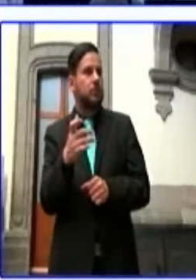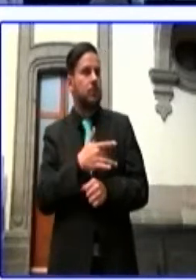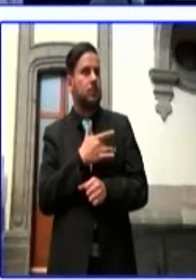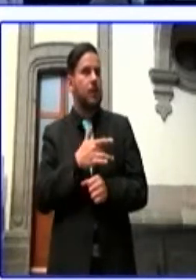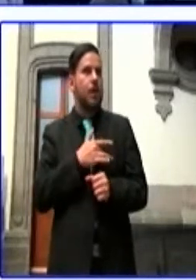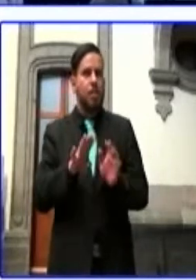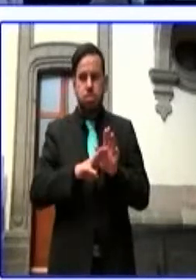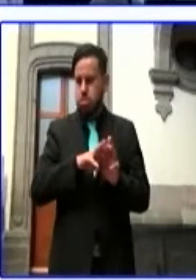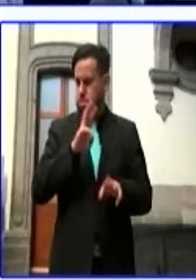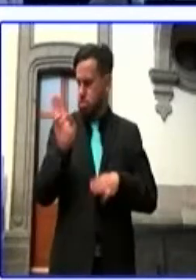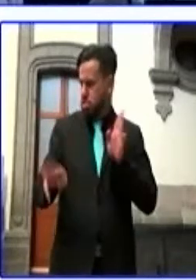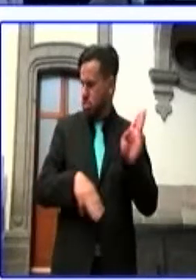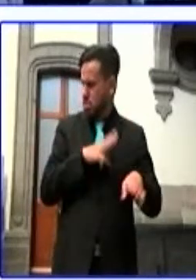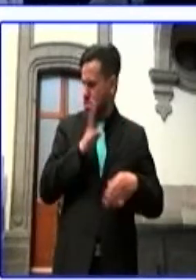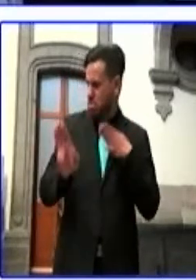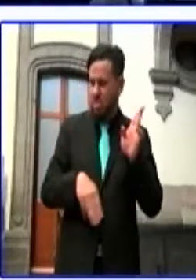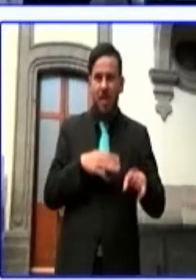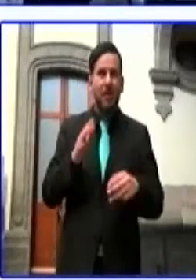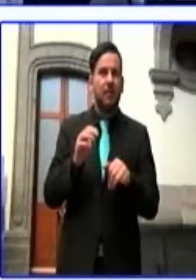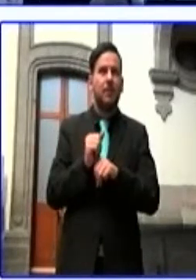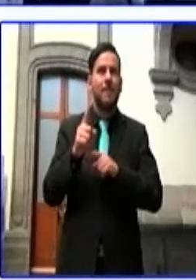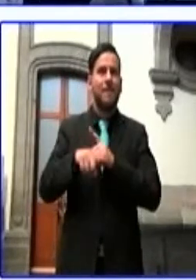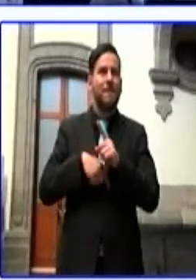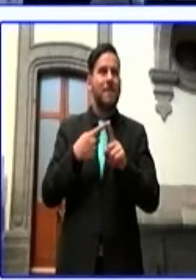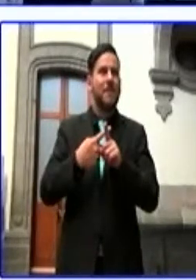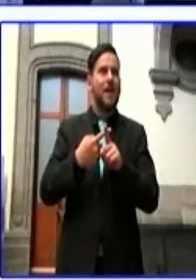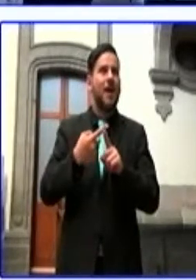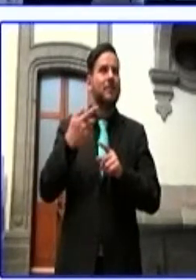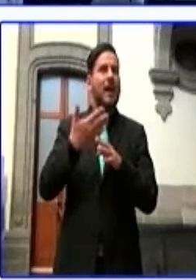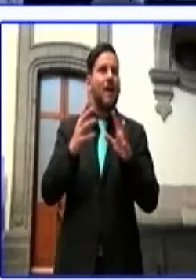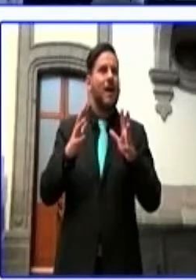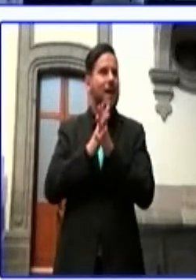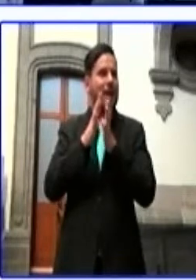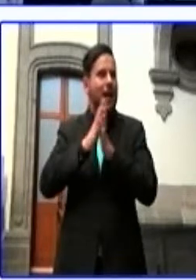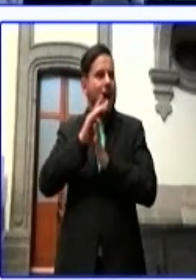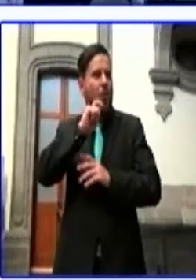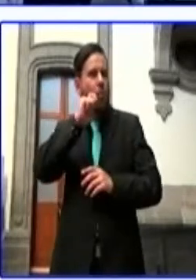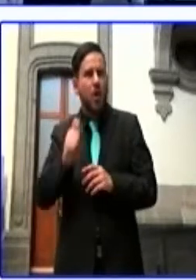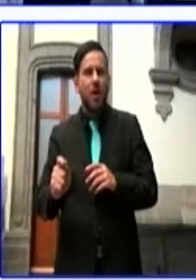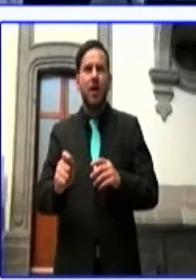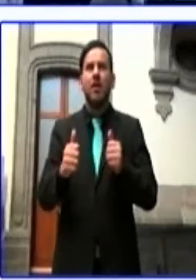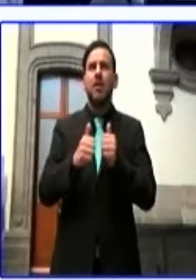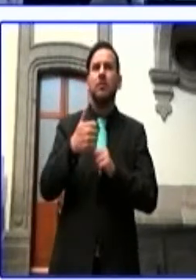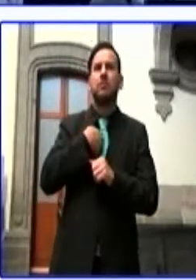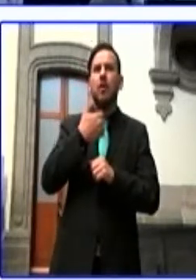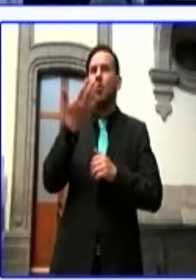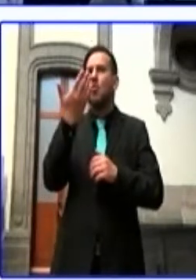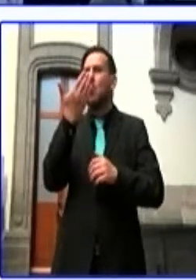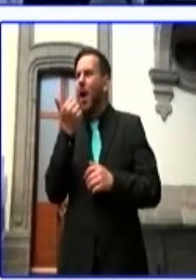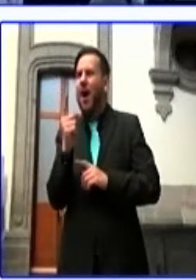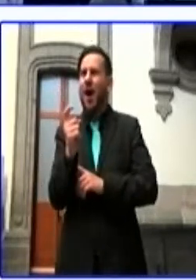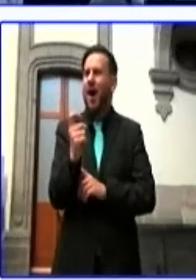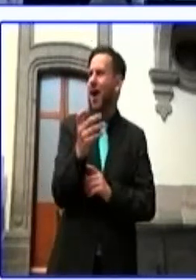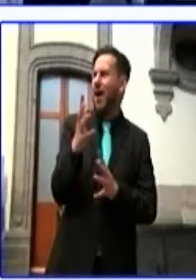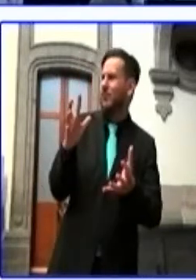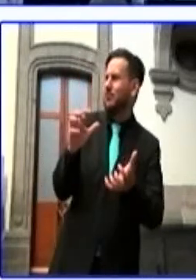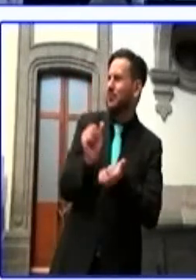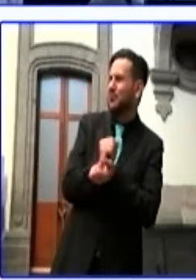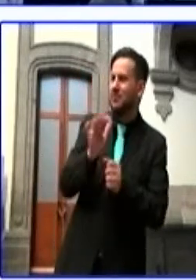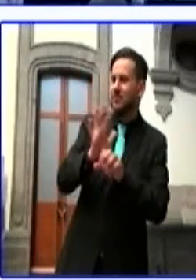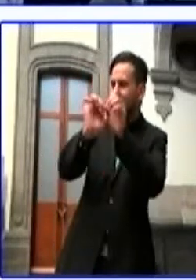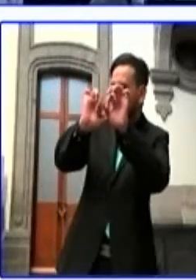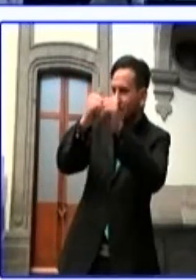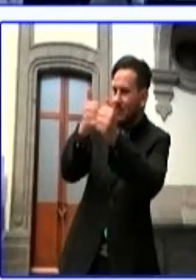y contagio. Y con la guerra de Ucrania fue terrible. Se quedaron sin agua, se quedaron